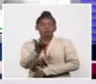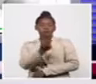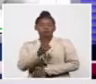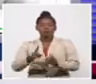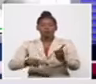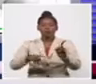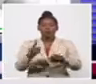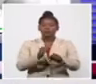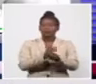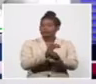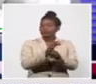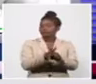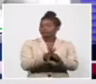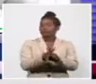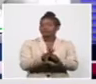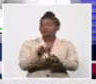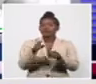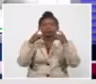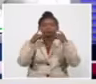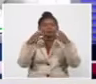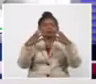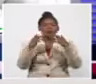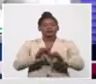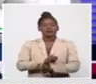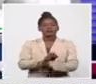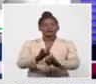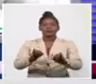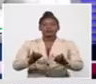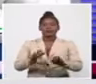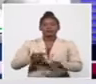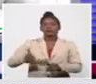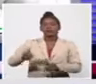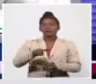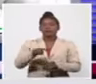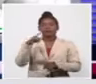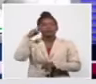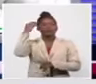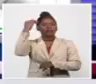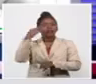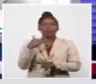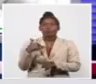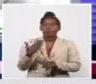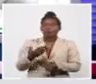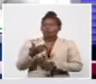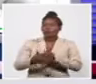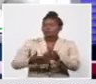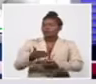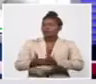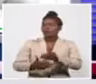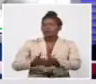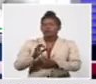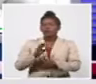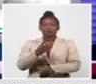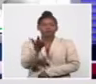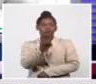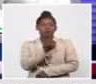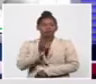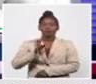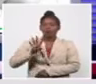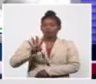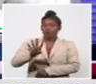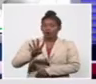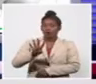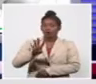Importante este espacio televisivo porque se anunciarán allí cómo marchan los 4 candidatos vacunales cubanos contra